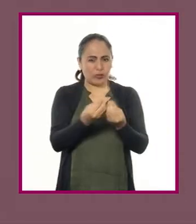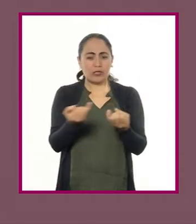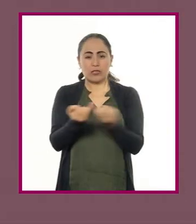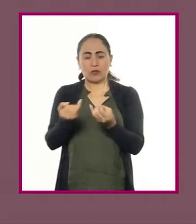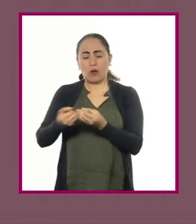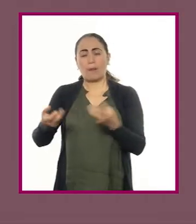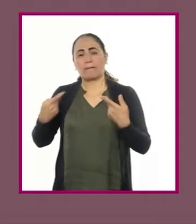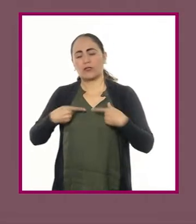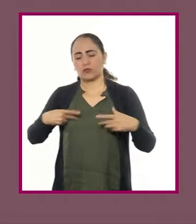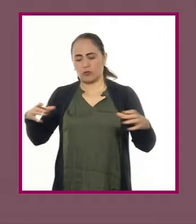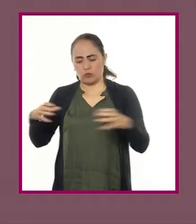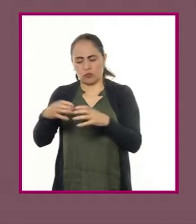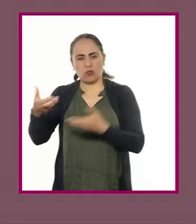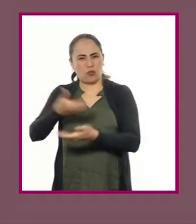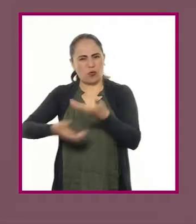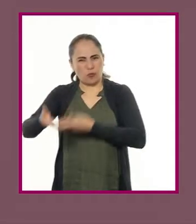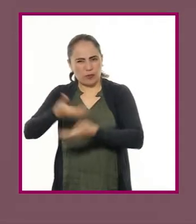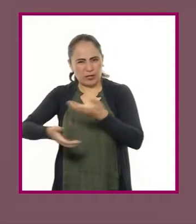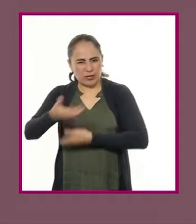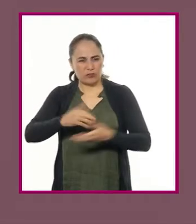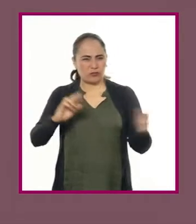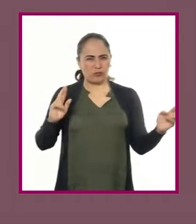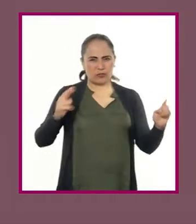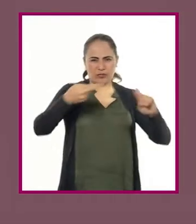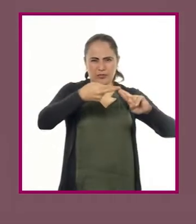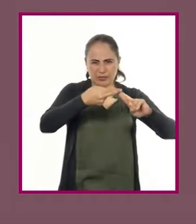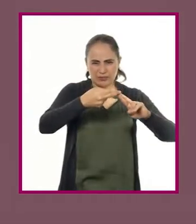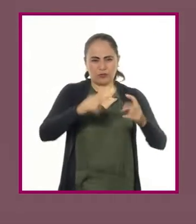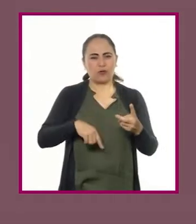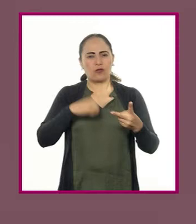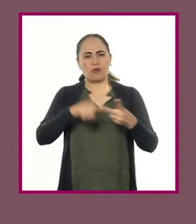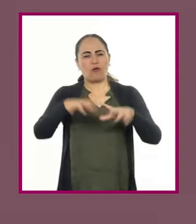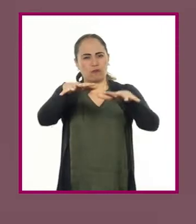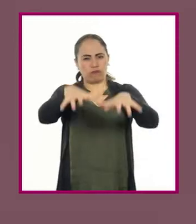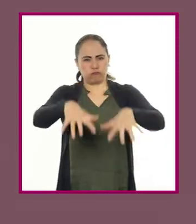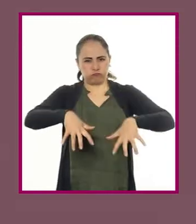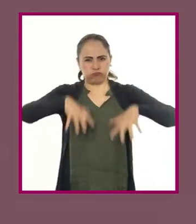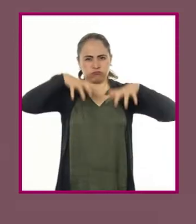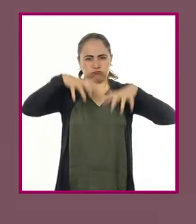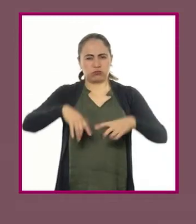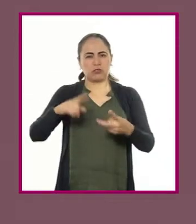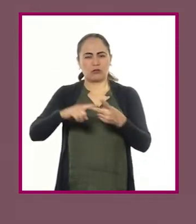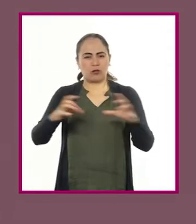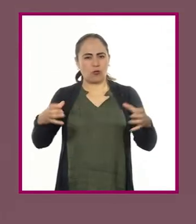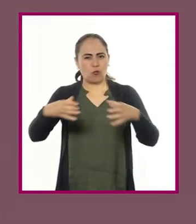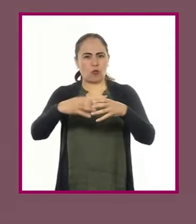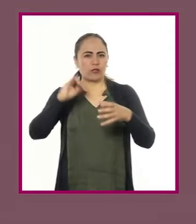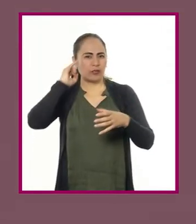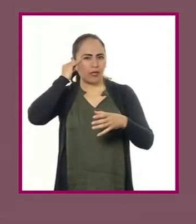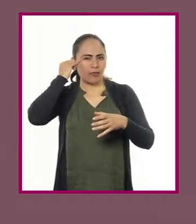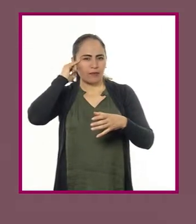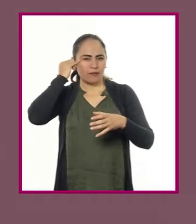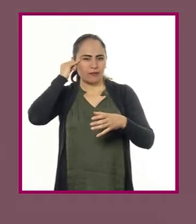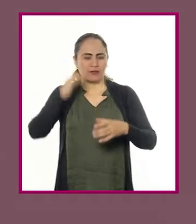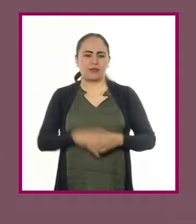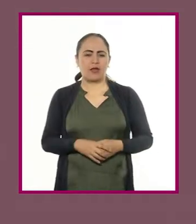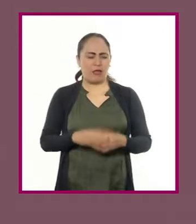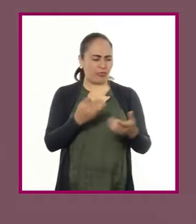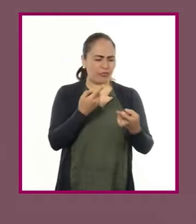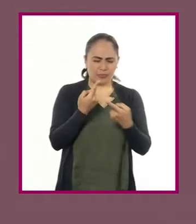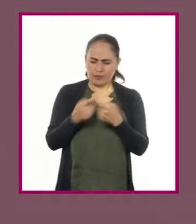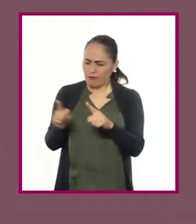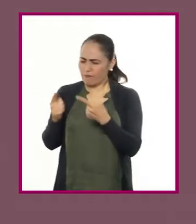comerciantes, la provincia religiosa, el cabildo y la comunidad indígena. Esta mezcla de